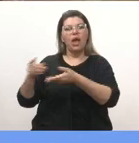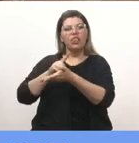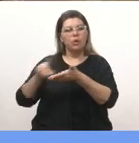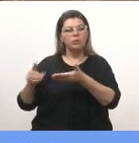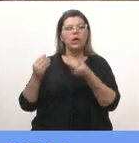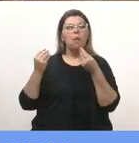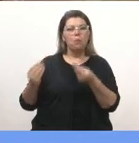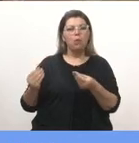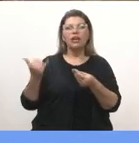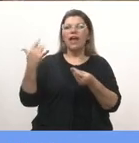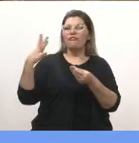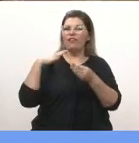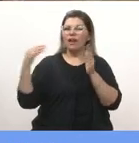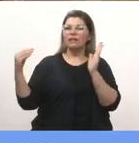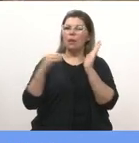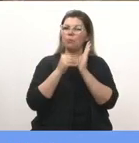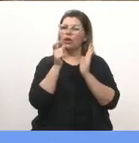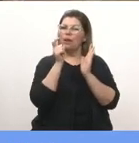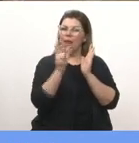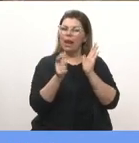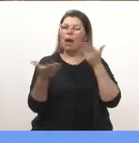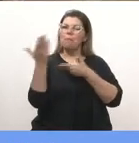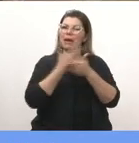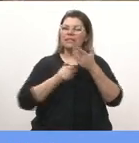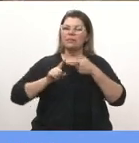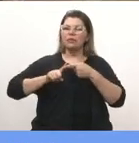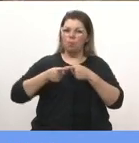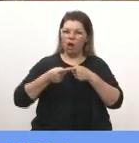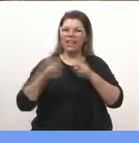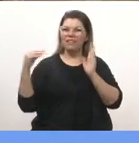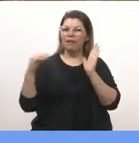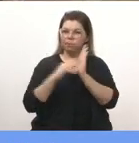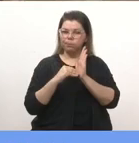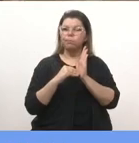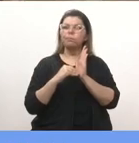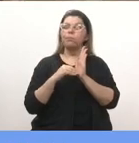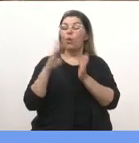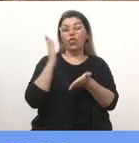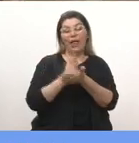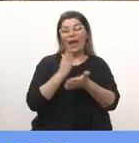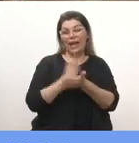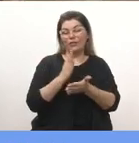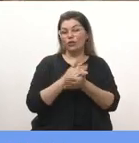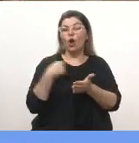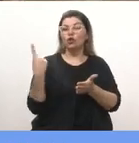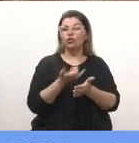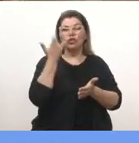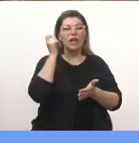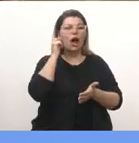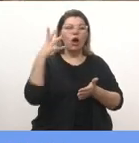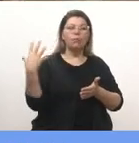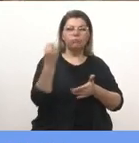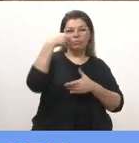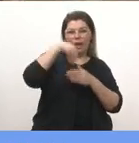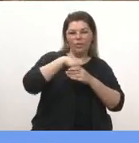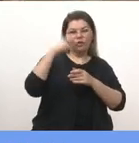porque se omitió el término participación política, que es un derecho que nosotros ya habíamos adquirido en este